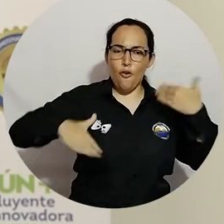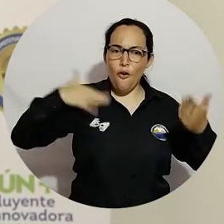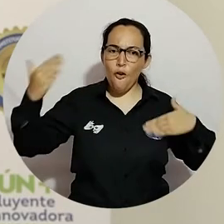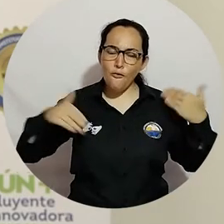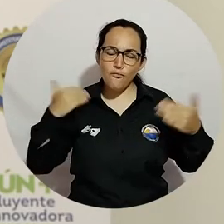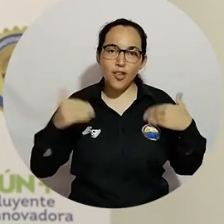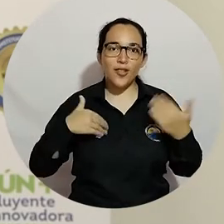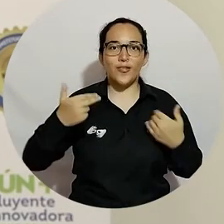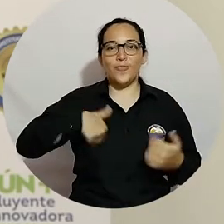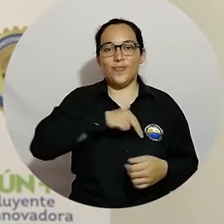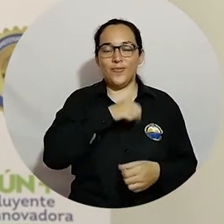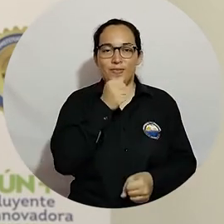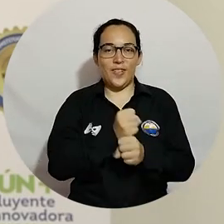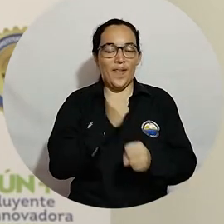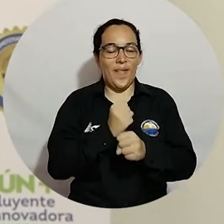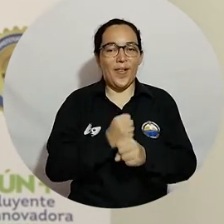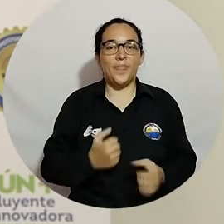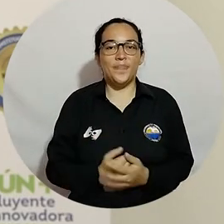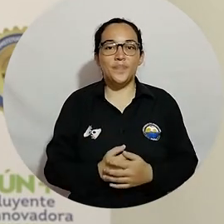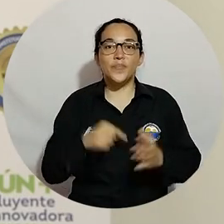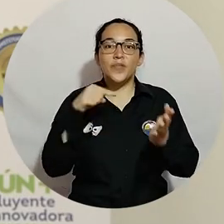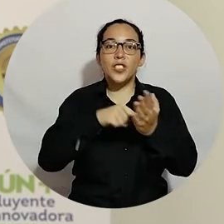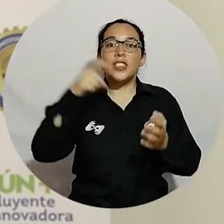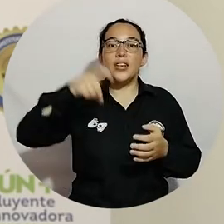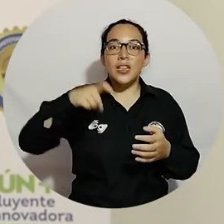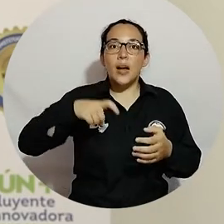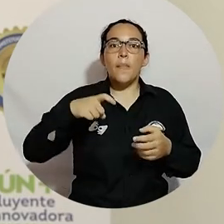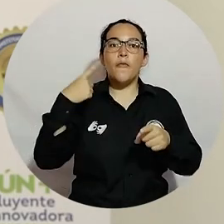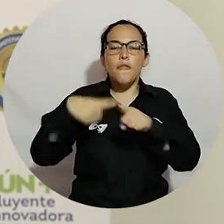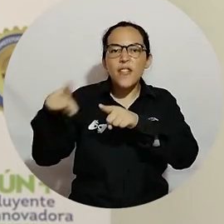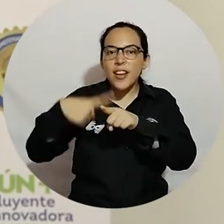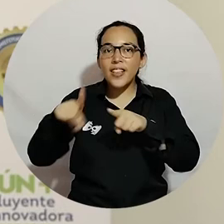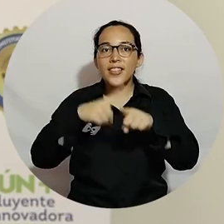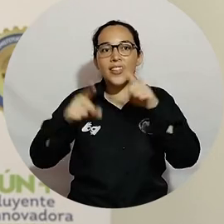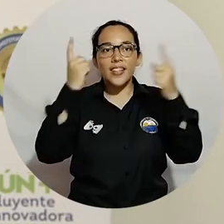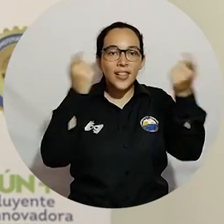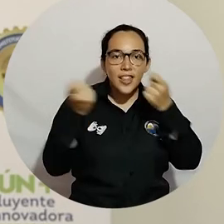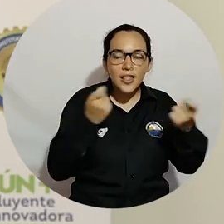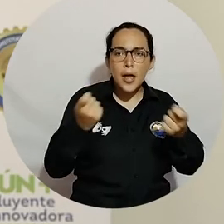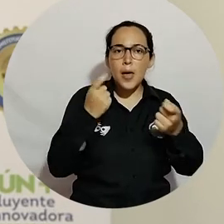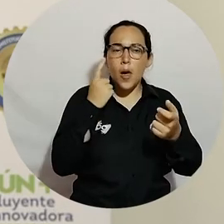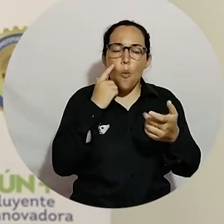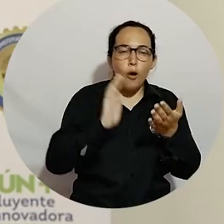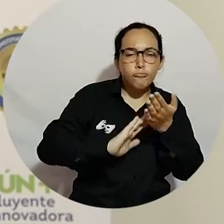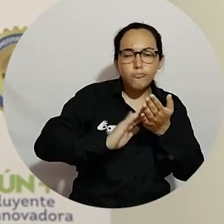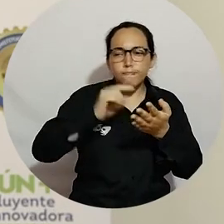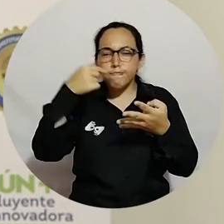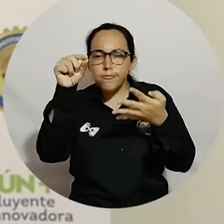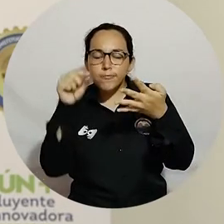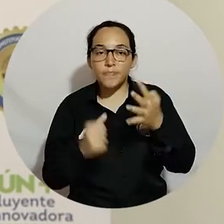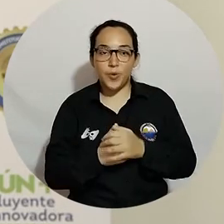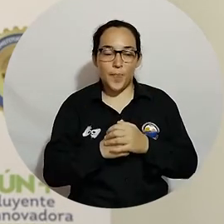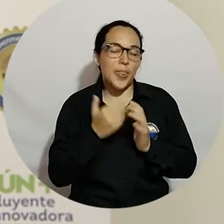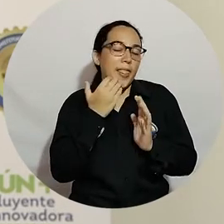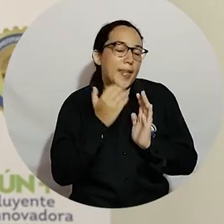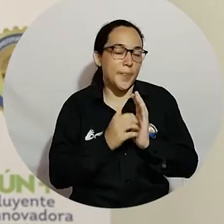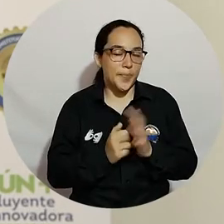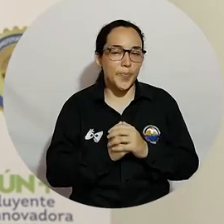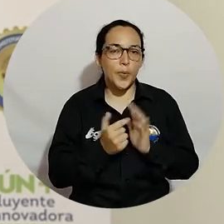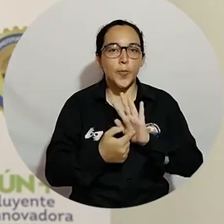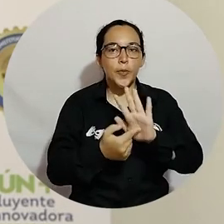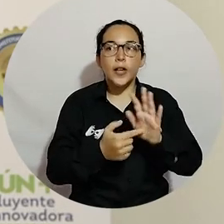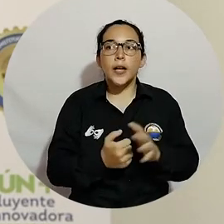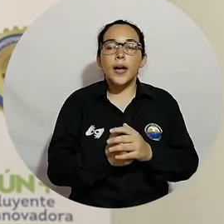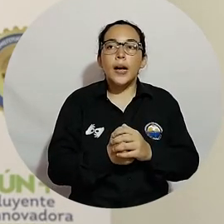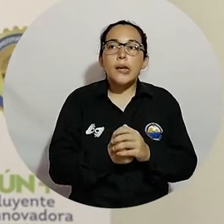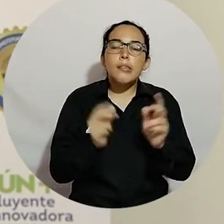alegres haciendo nuestro trabajo. Y eso, para eso tenemos una serie de estrategias, de alternativas, como es, por ejemplo, todo